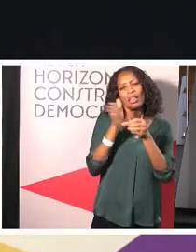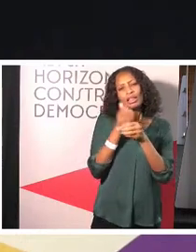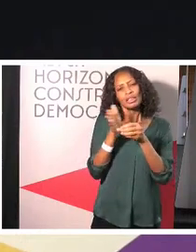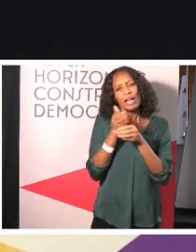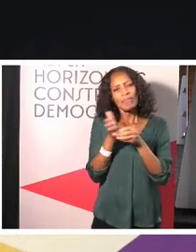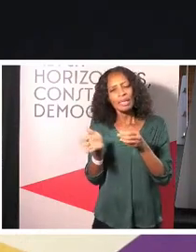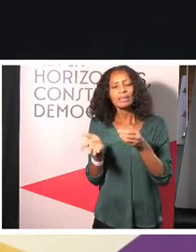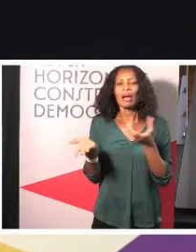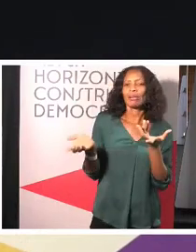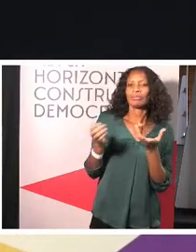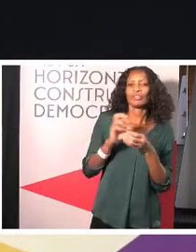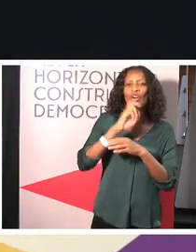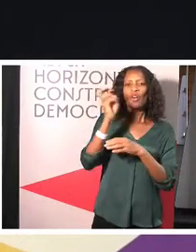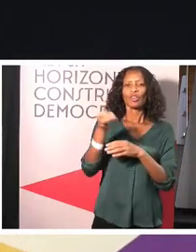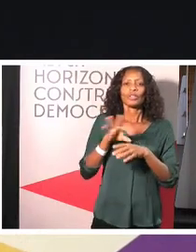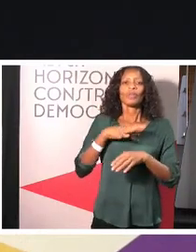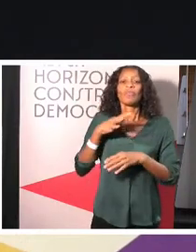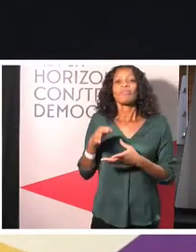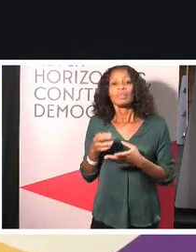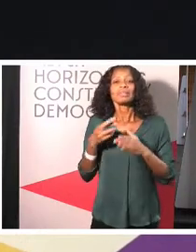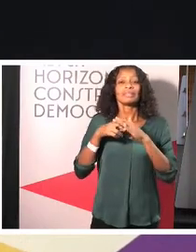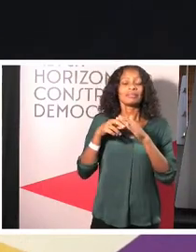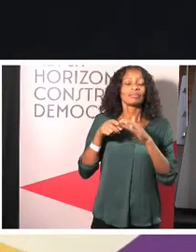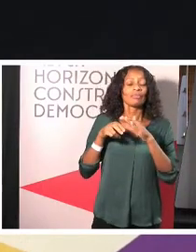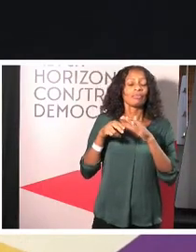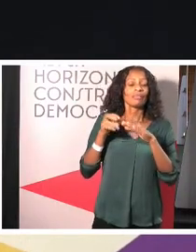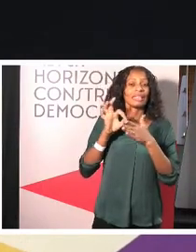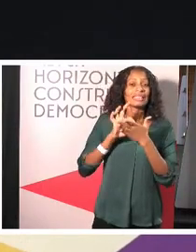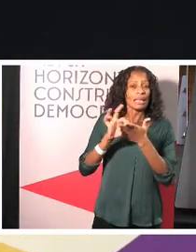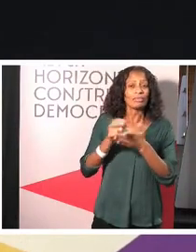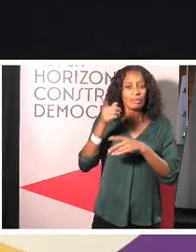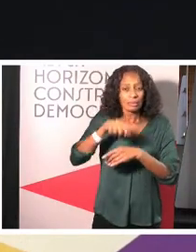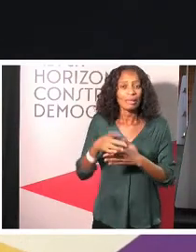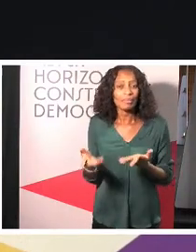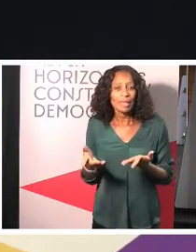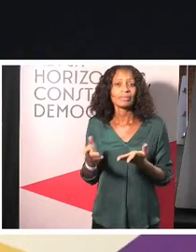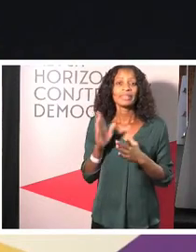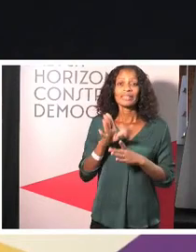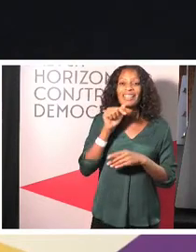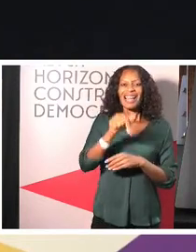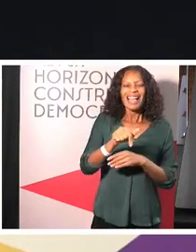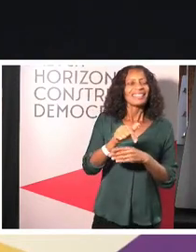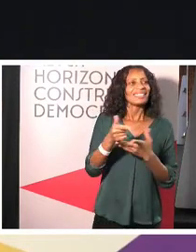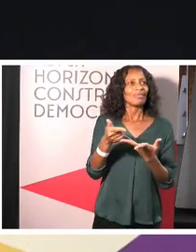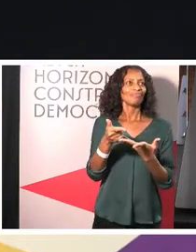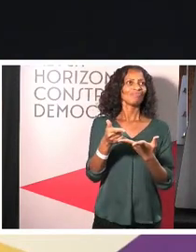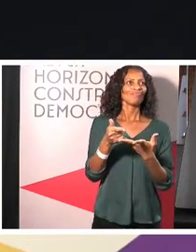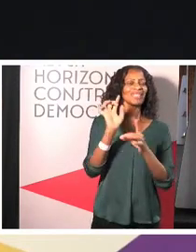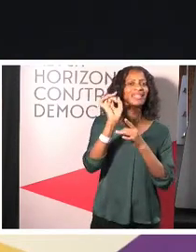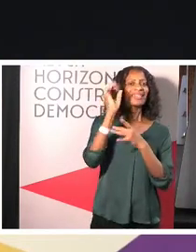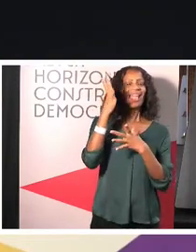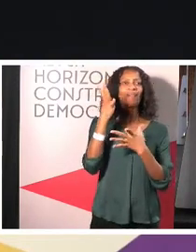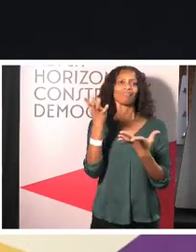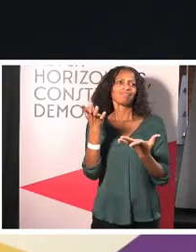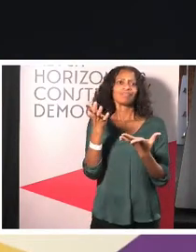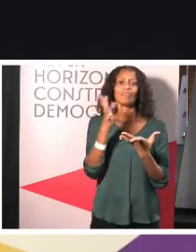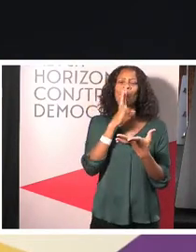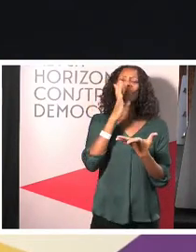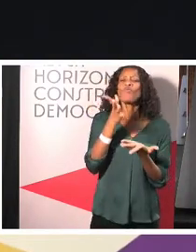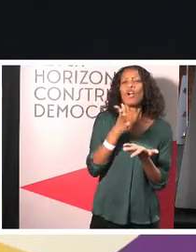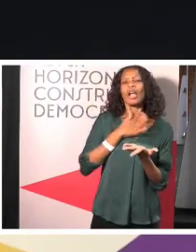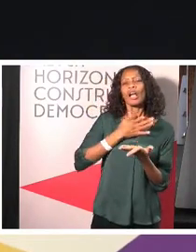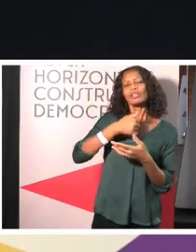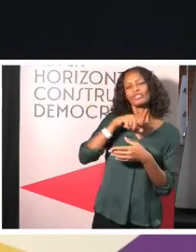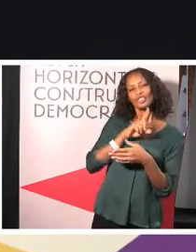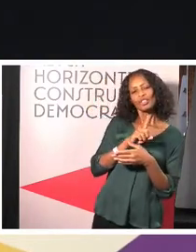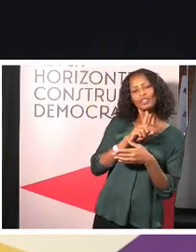sea cualquier otro bien o servicio, ¿no? Pero nunca hemos desafiado esa idea de por qué nosotros o nosotras podemos